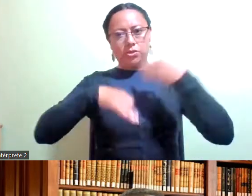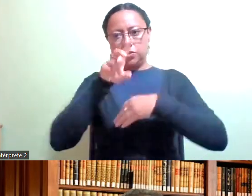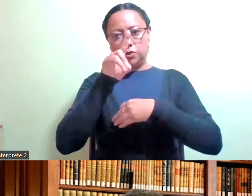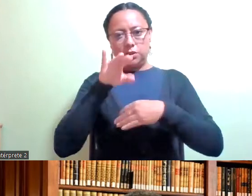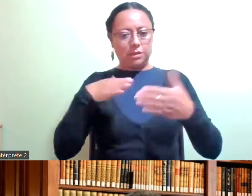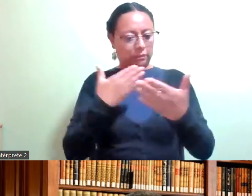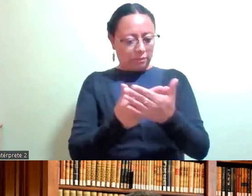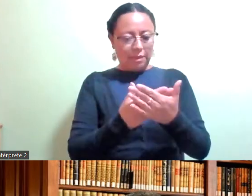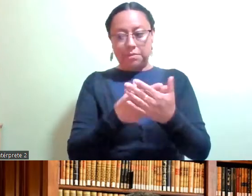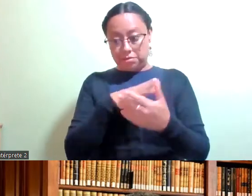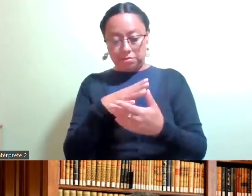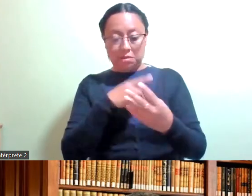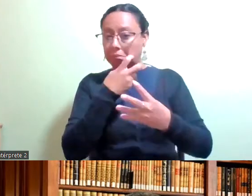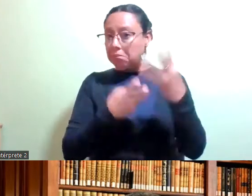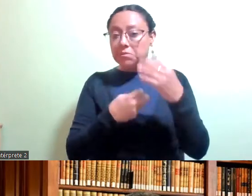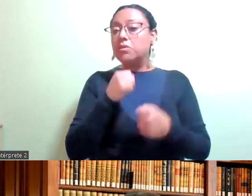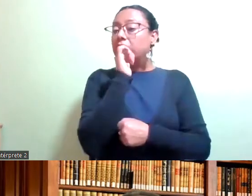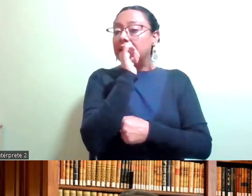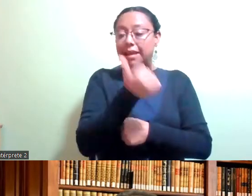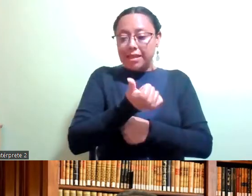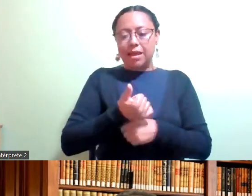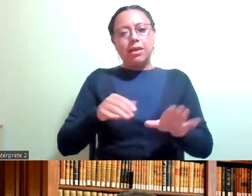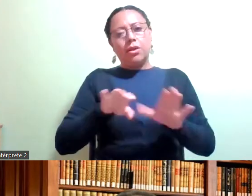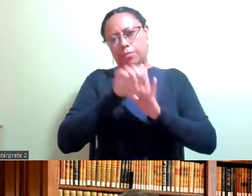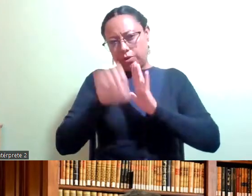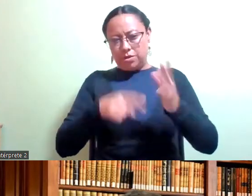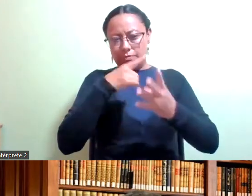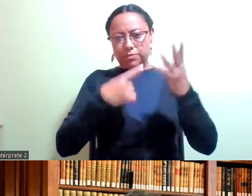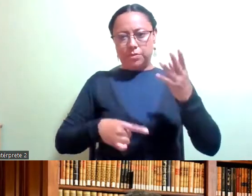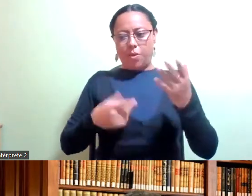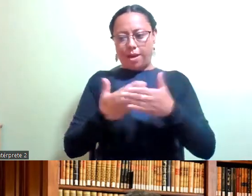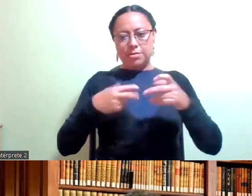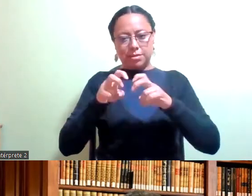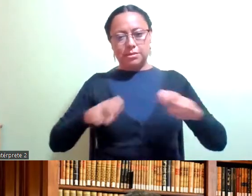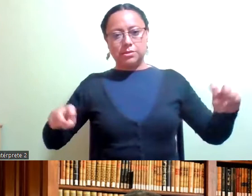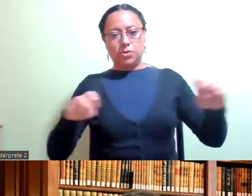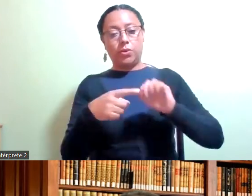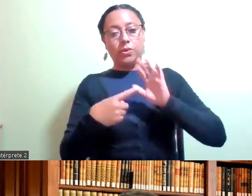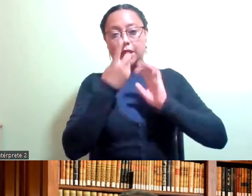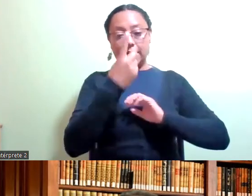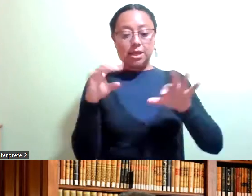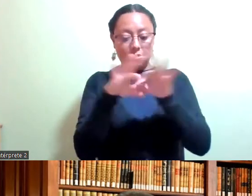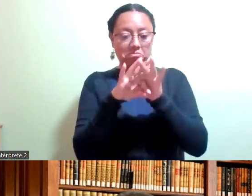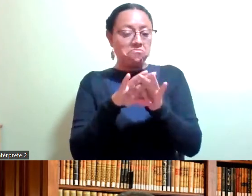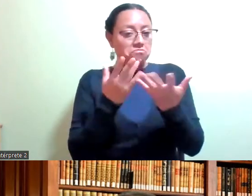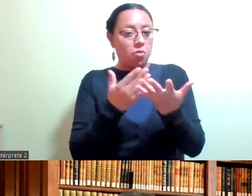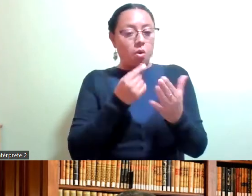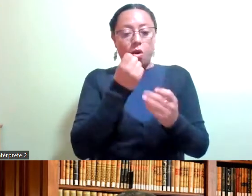establece cuáles son esos, por qué no cumple con esos parámetros que la Corte señaló. Repito, la única parte que señala